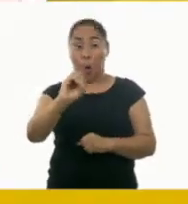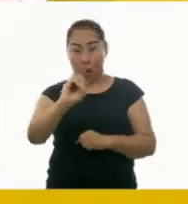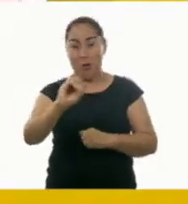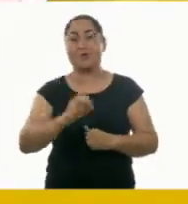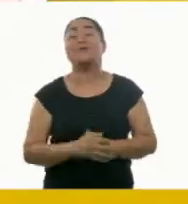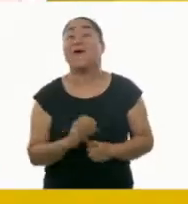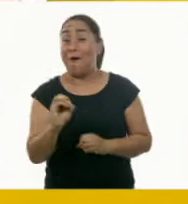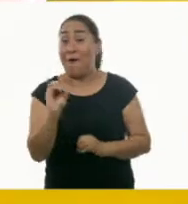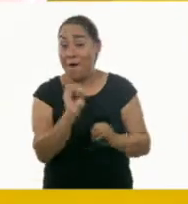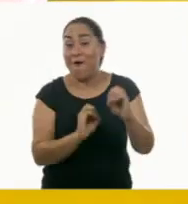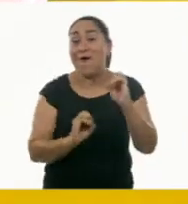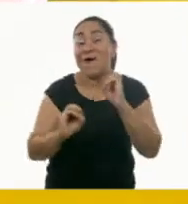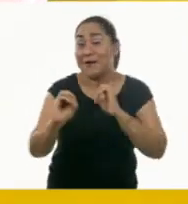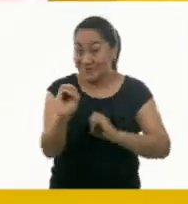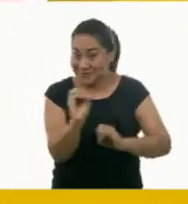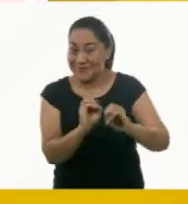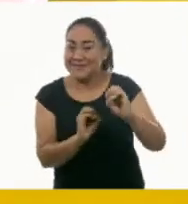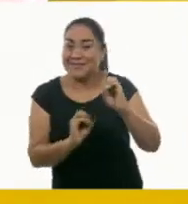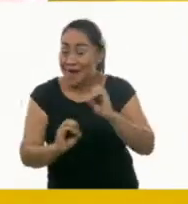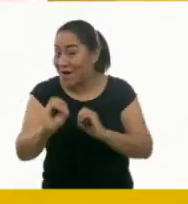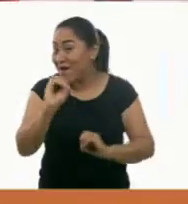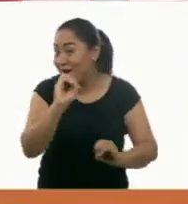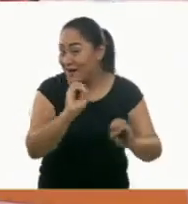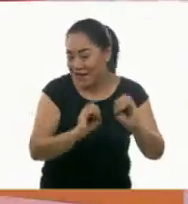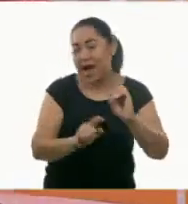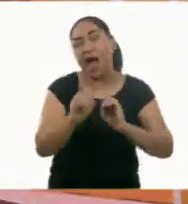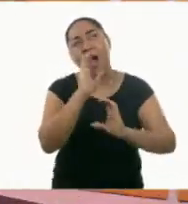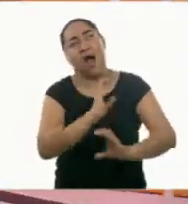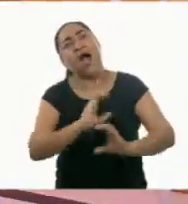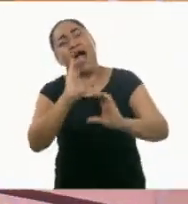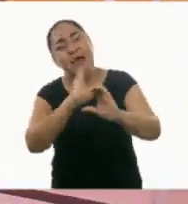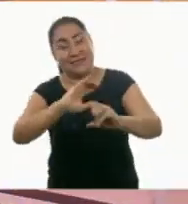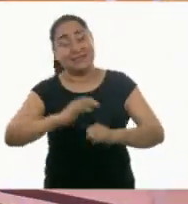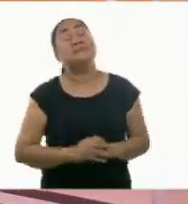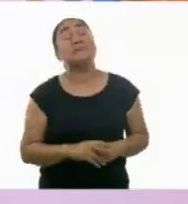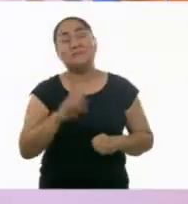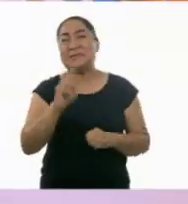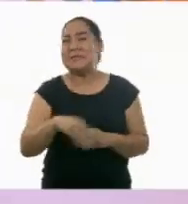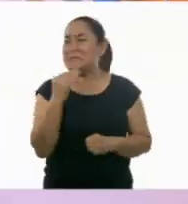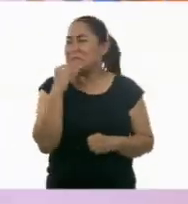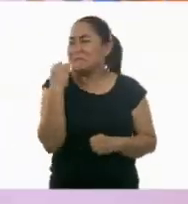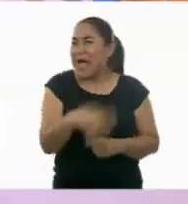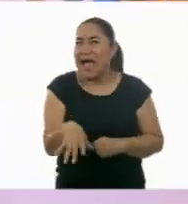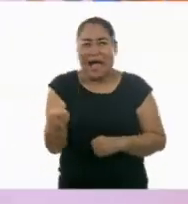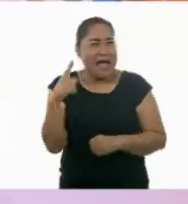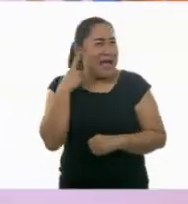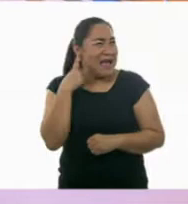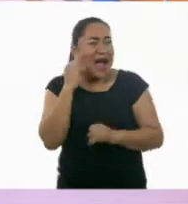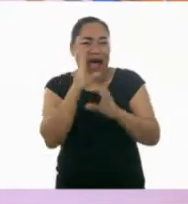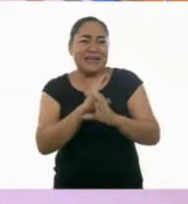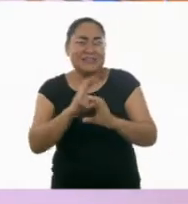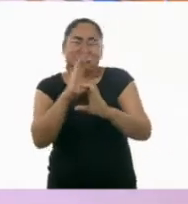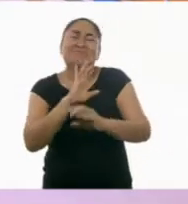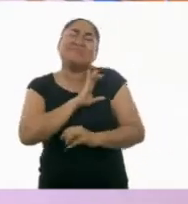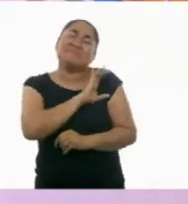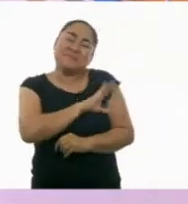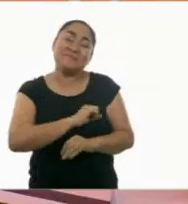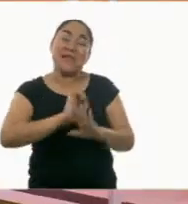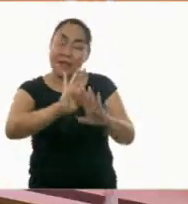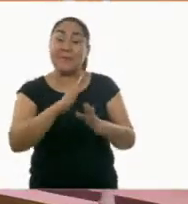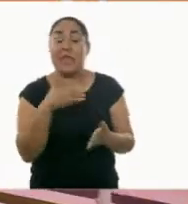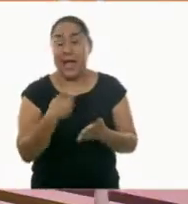o, o, o, o, o, o, o, o, o, o, o, o, o, o. Está padrísima esta canción, nos encanta. Y bien, ahora